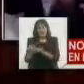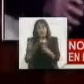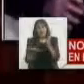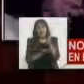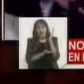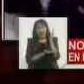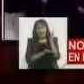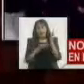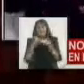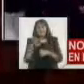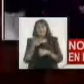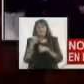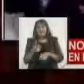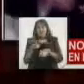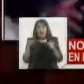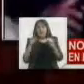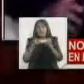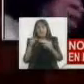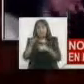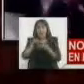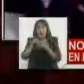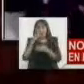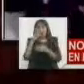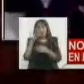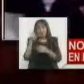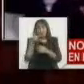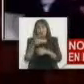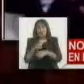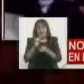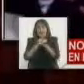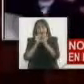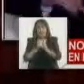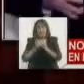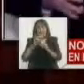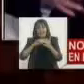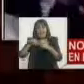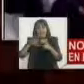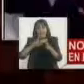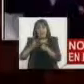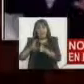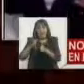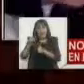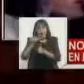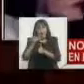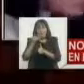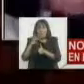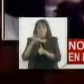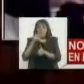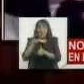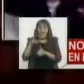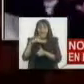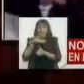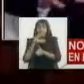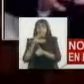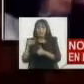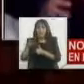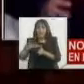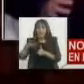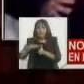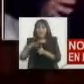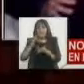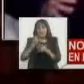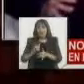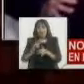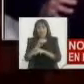de árboles, el aumento de la erosión, el cambio del régimen de aguas, la mezcla de aguas saladas y dulces. Usamos